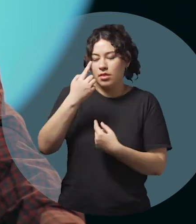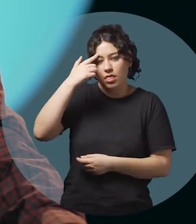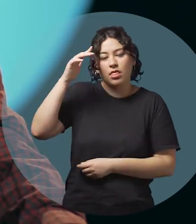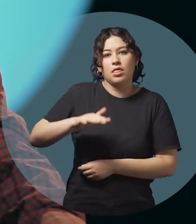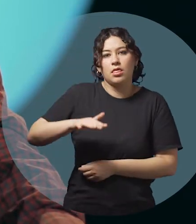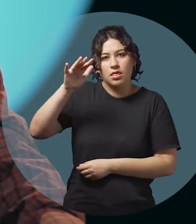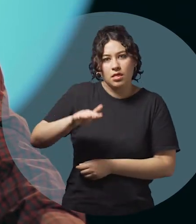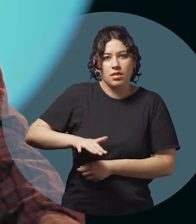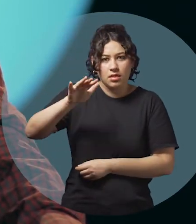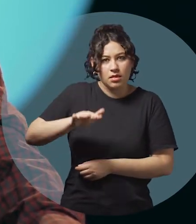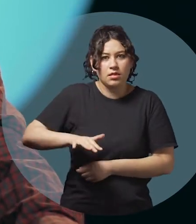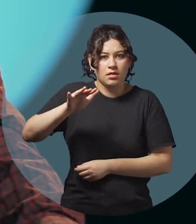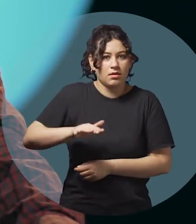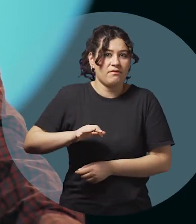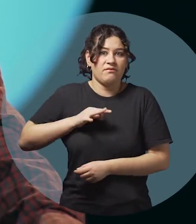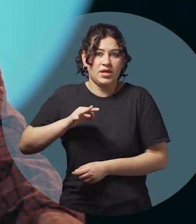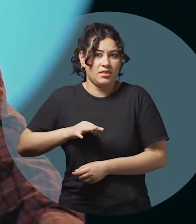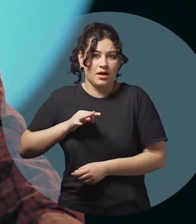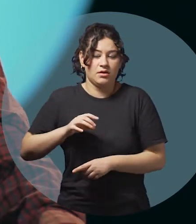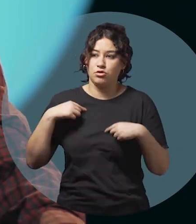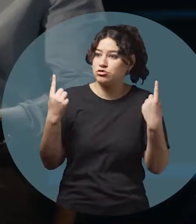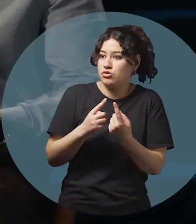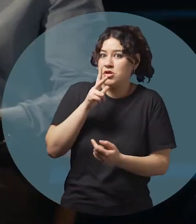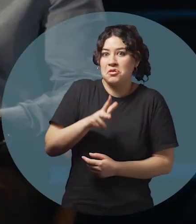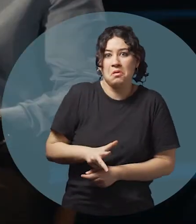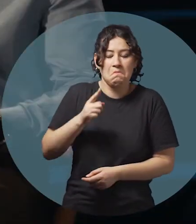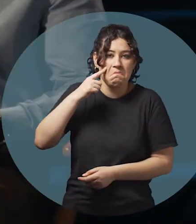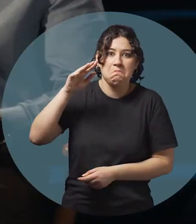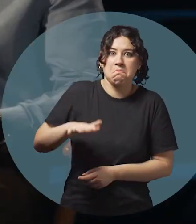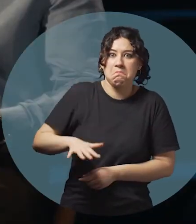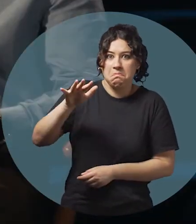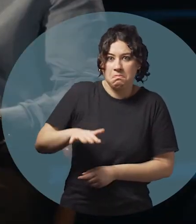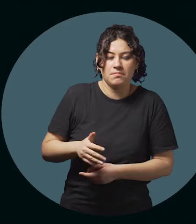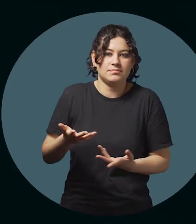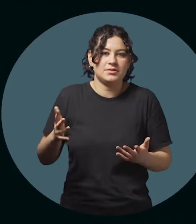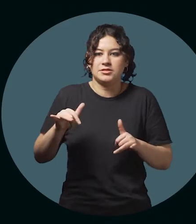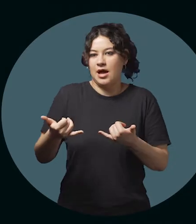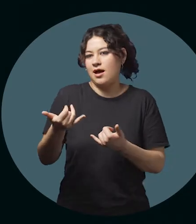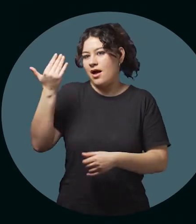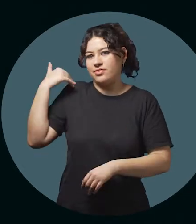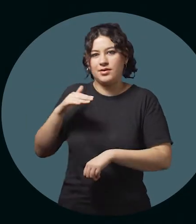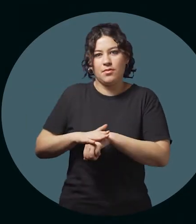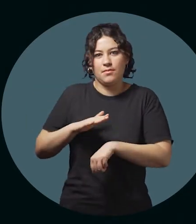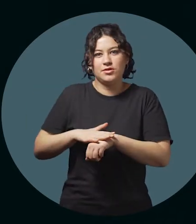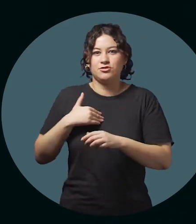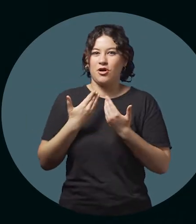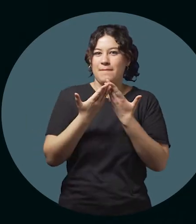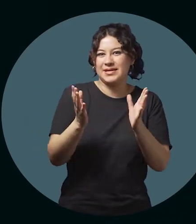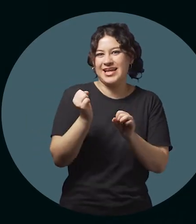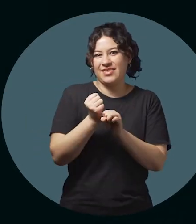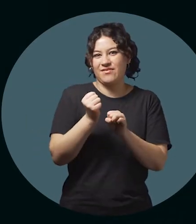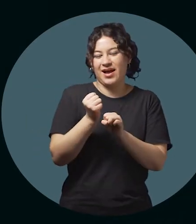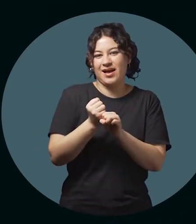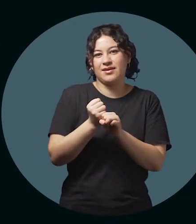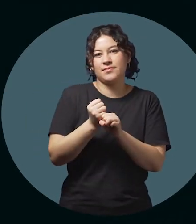había pasado a lo que es la vida de los hijos, digamos. Yo ya en ese momento prácticamente había empezado a